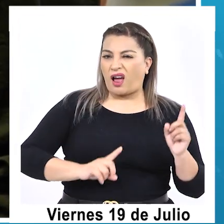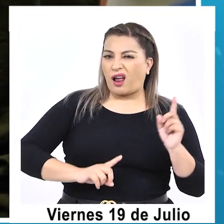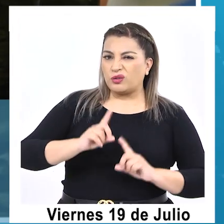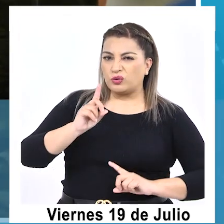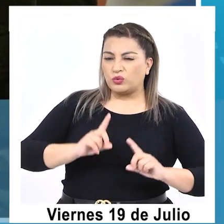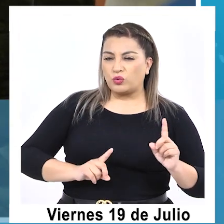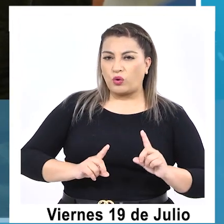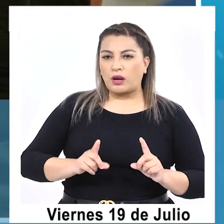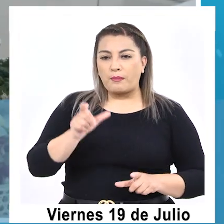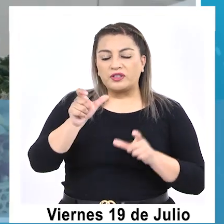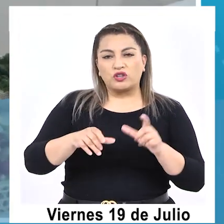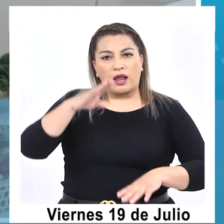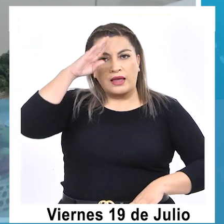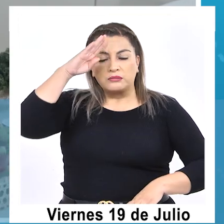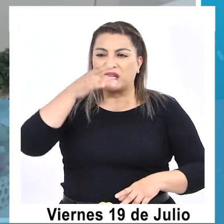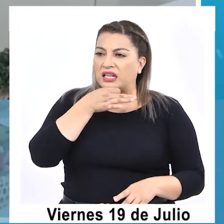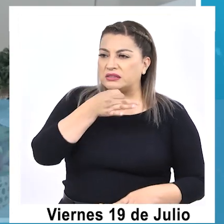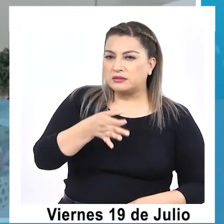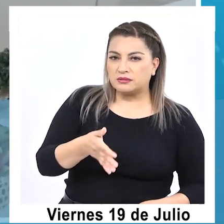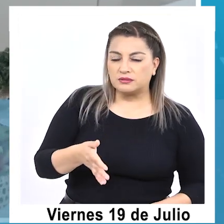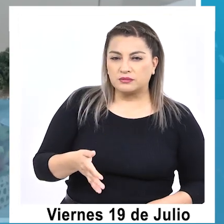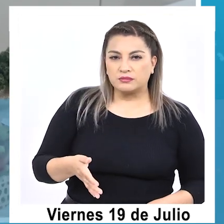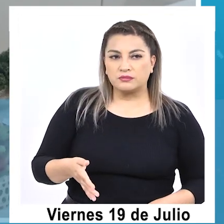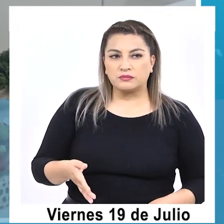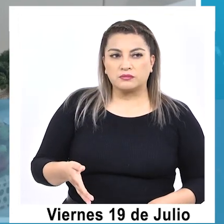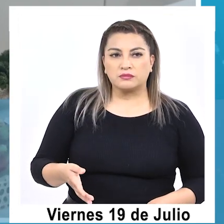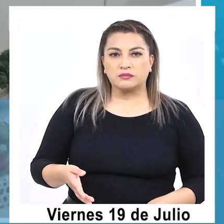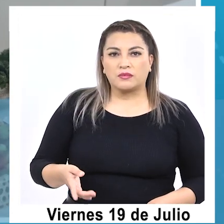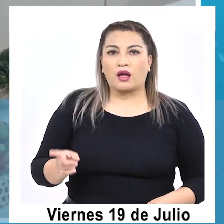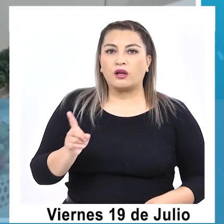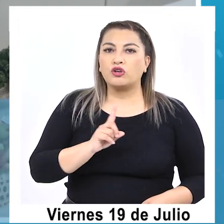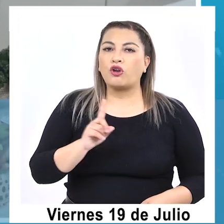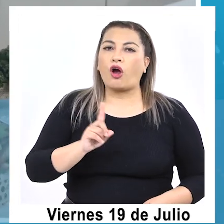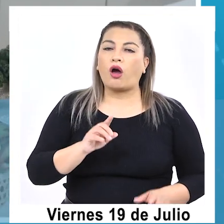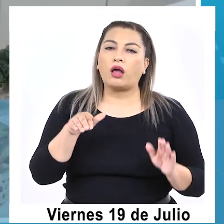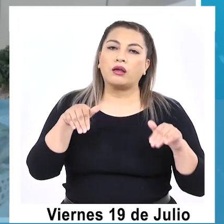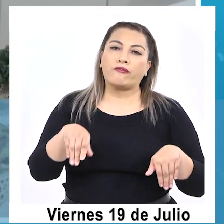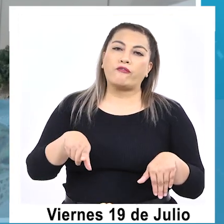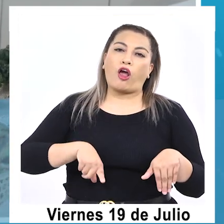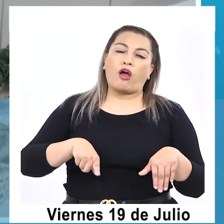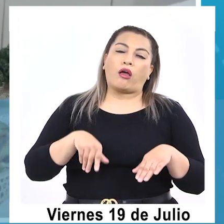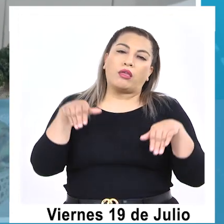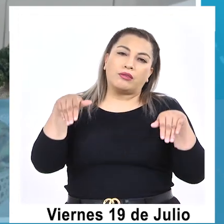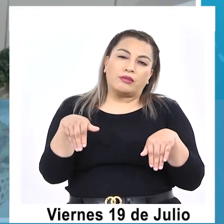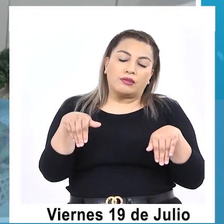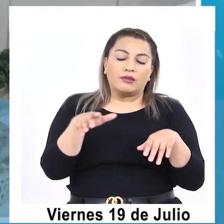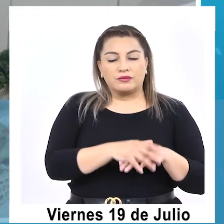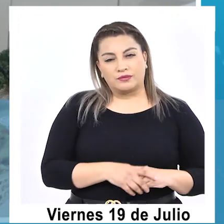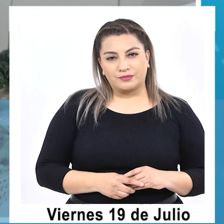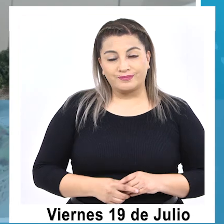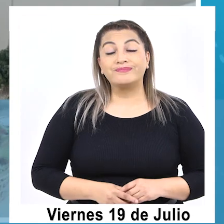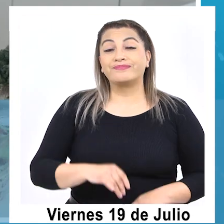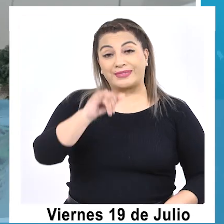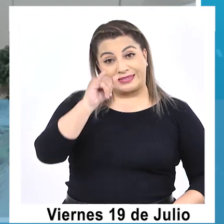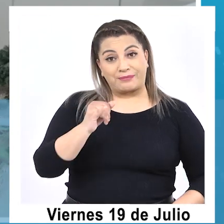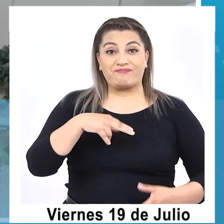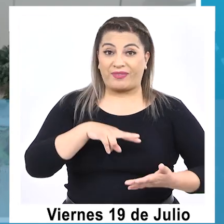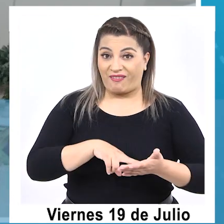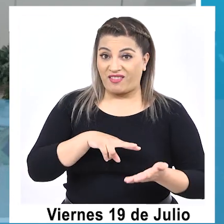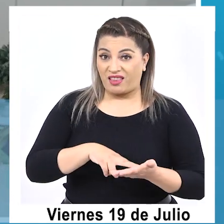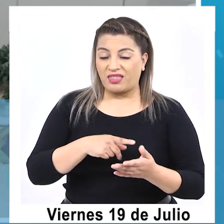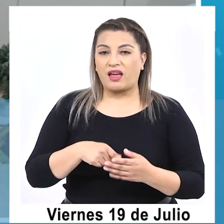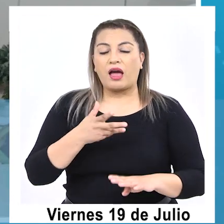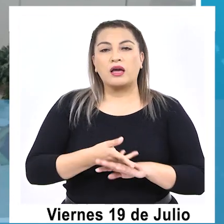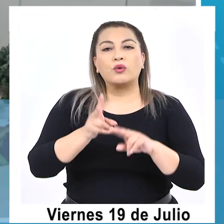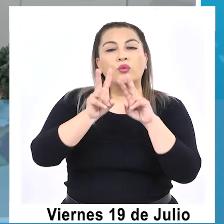parte de muchos expertos que hay que no ser sedentario, por decirlo de alguna manera. Exactamente. Ahora, este